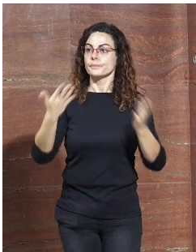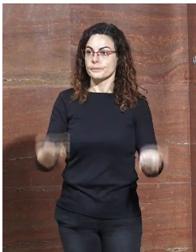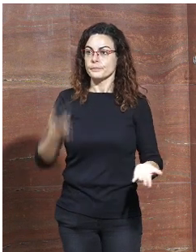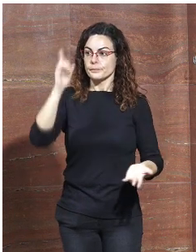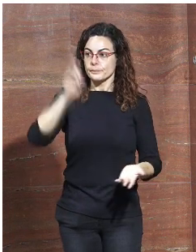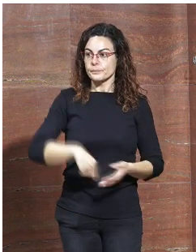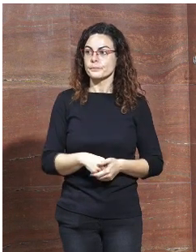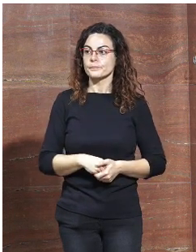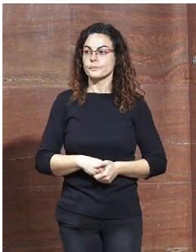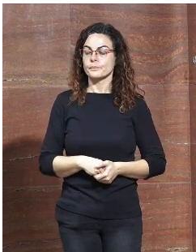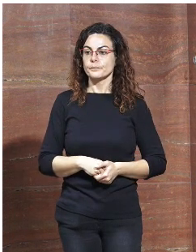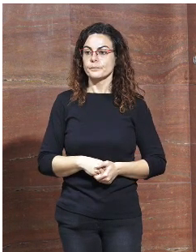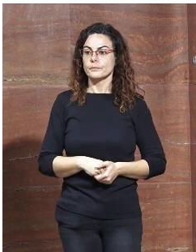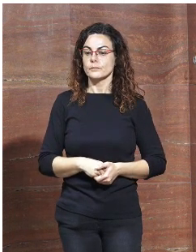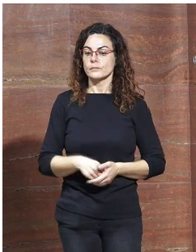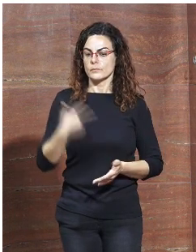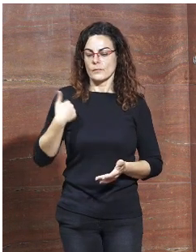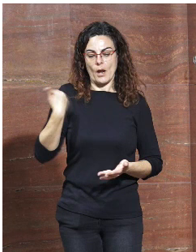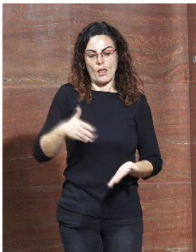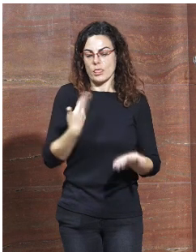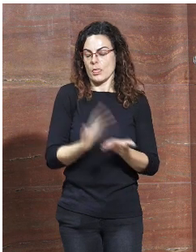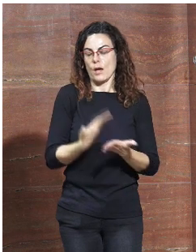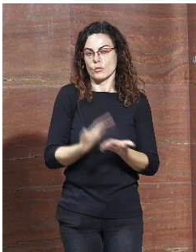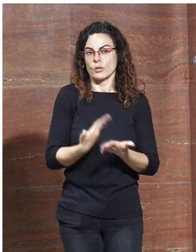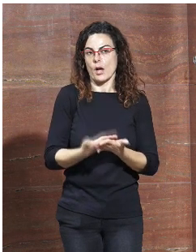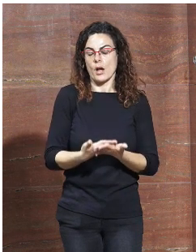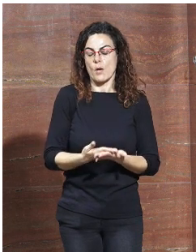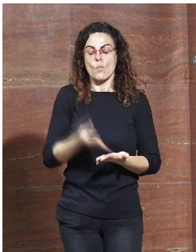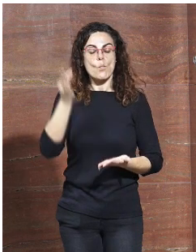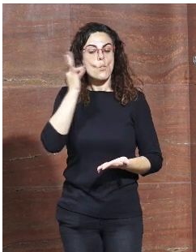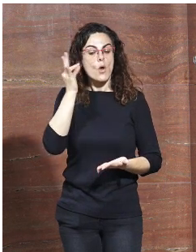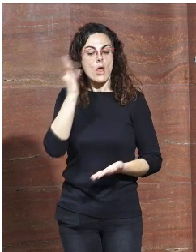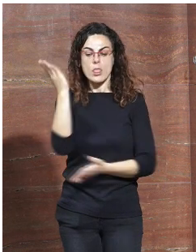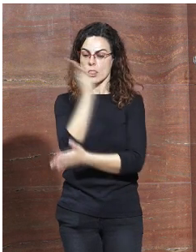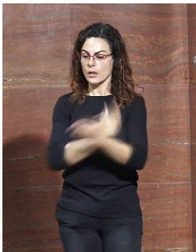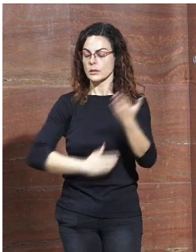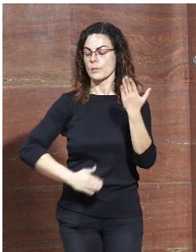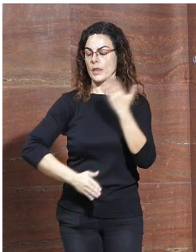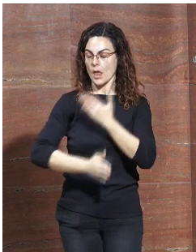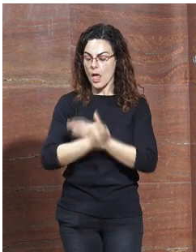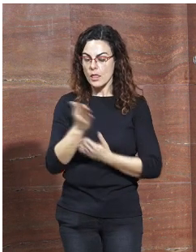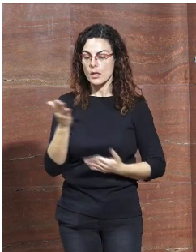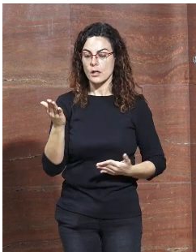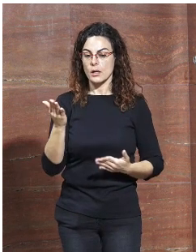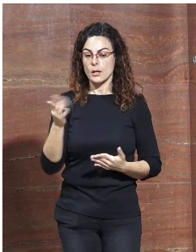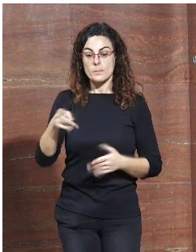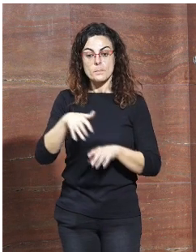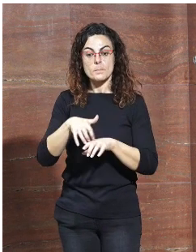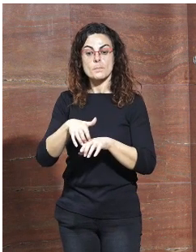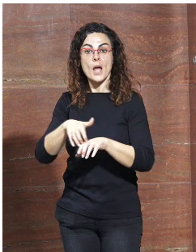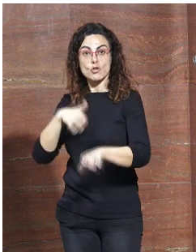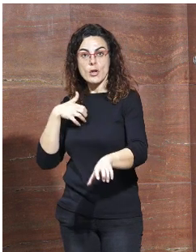Asimismo, partimos del hecho constatado de que las mujeres con discapacidad son mayoritarias en el uso del